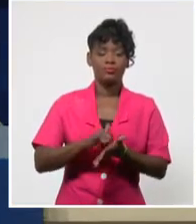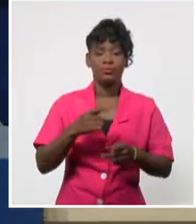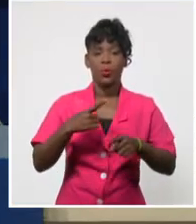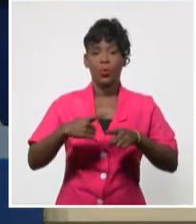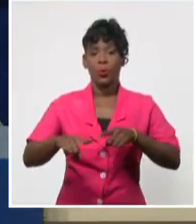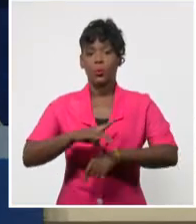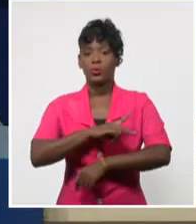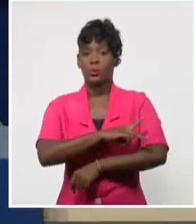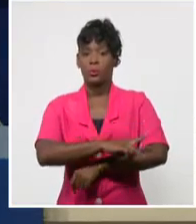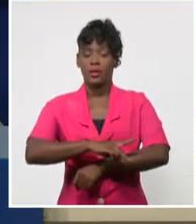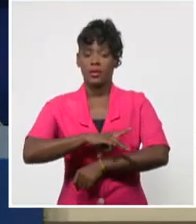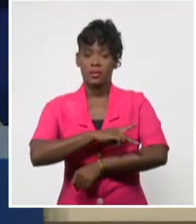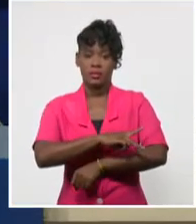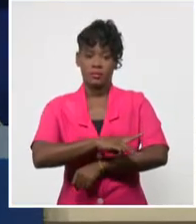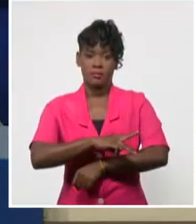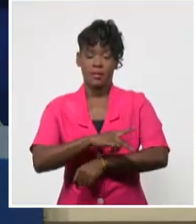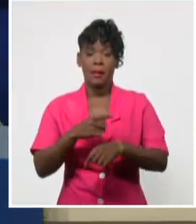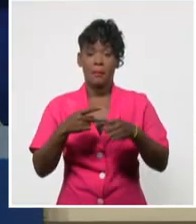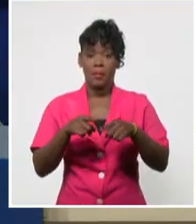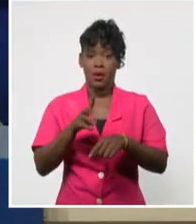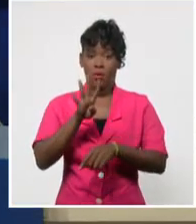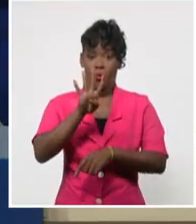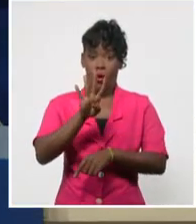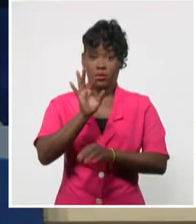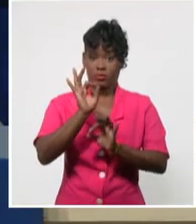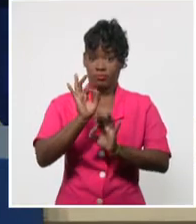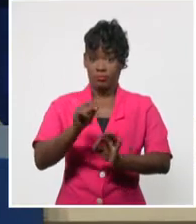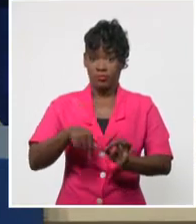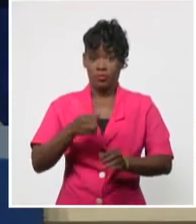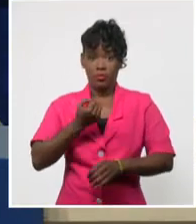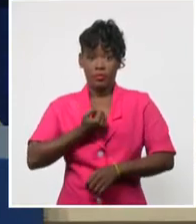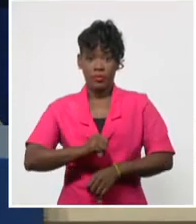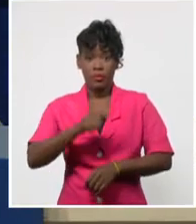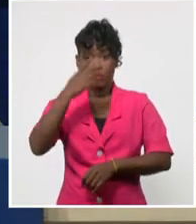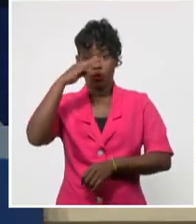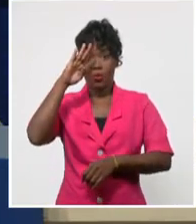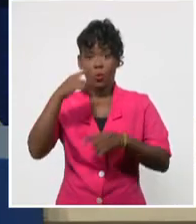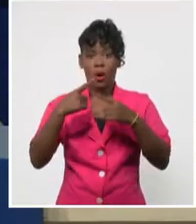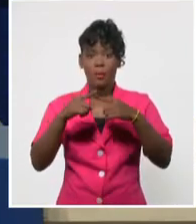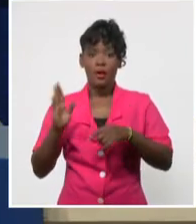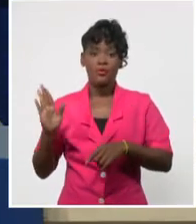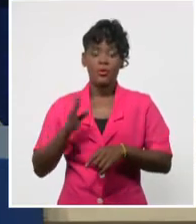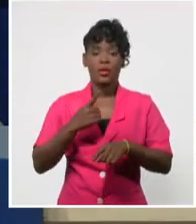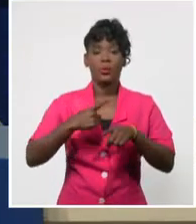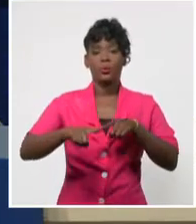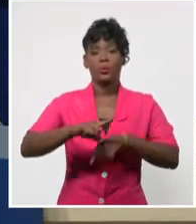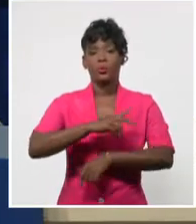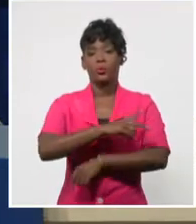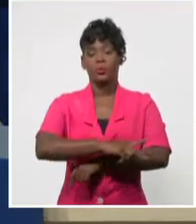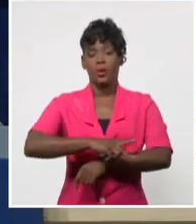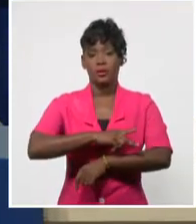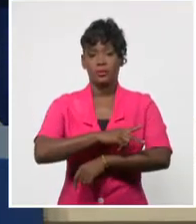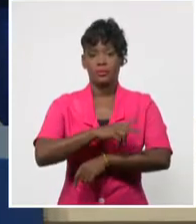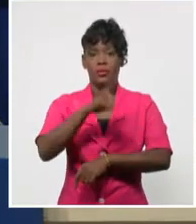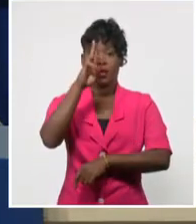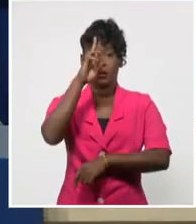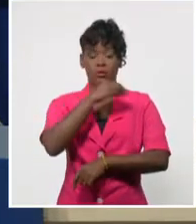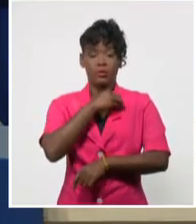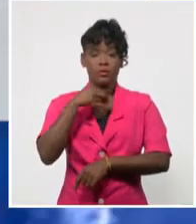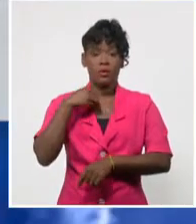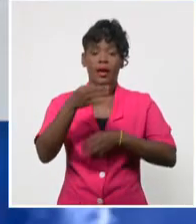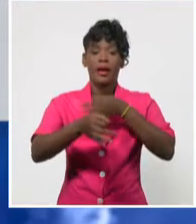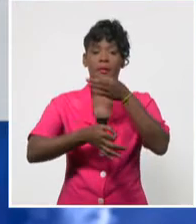Estamos hablando de cubanos que habían llegado recientemente del exterior. El especialista destacó que los nuevos casos pertenecen a La